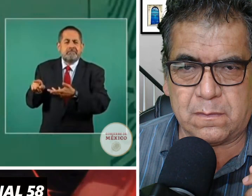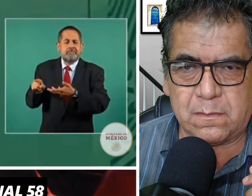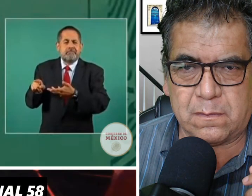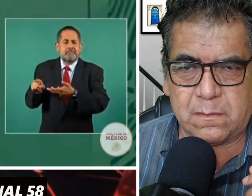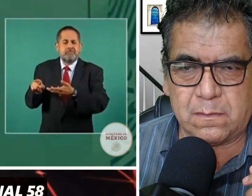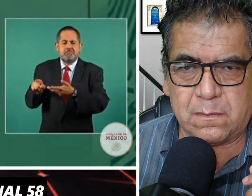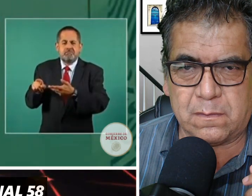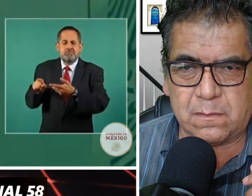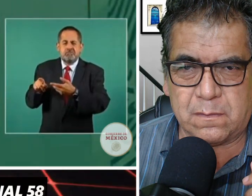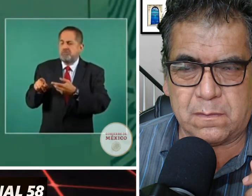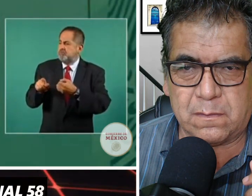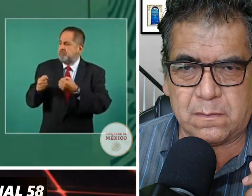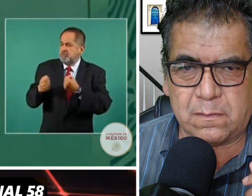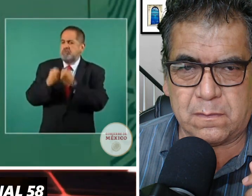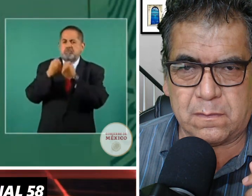encaramarse